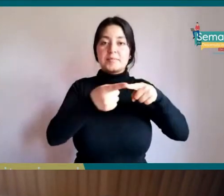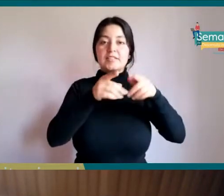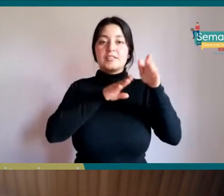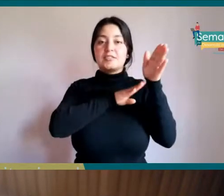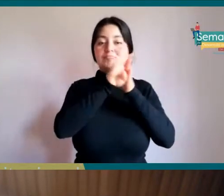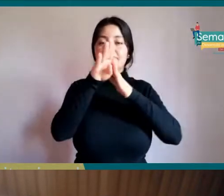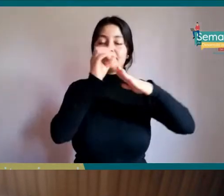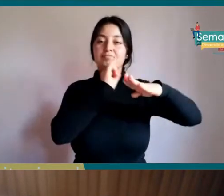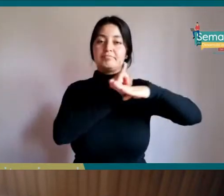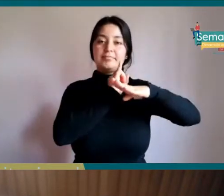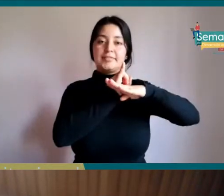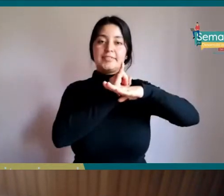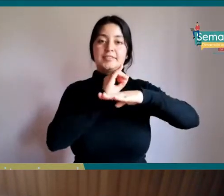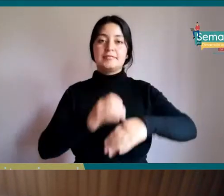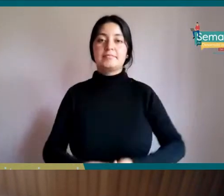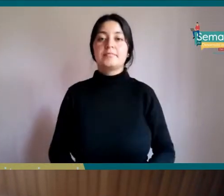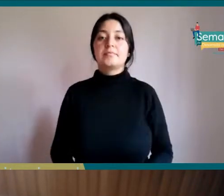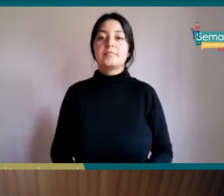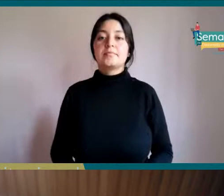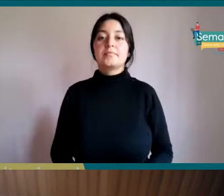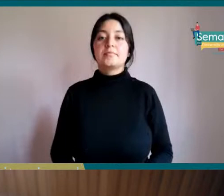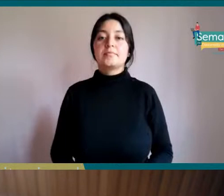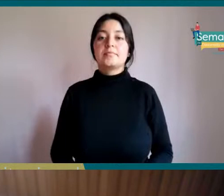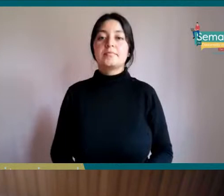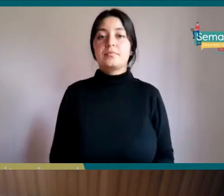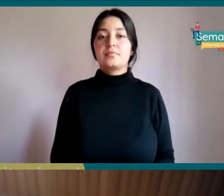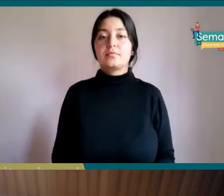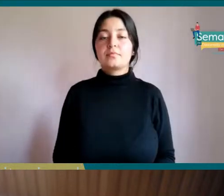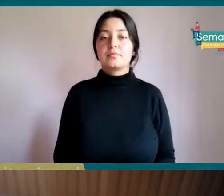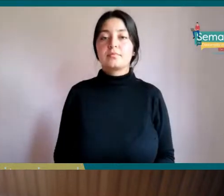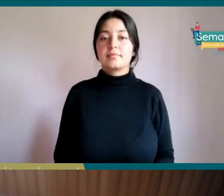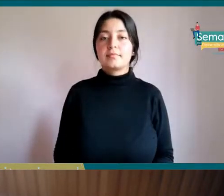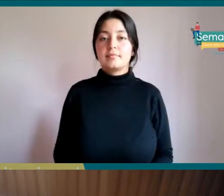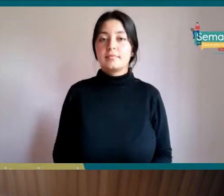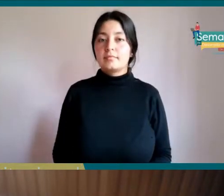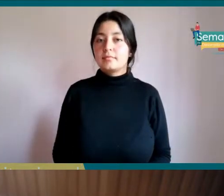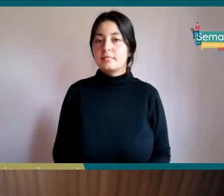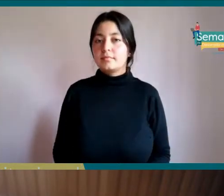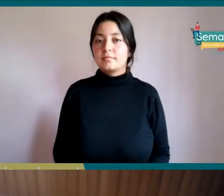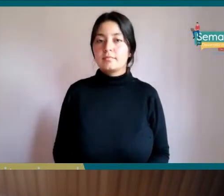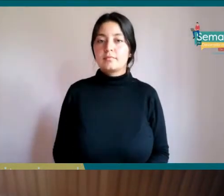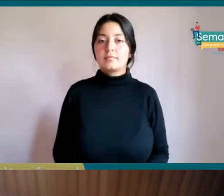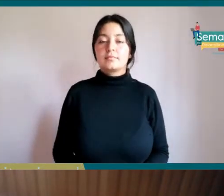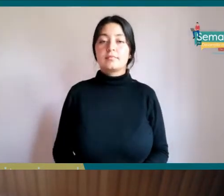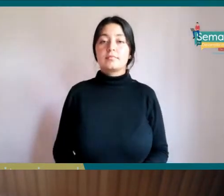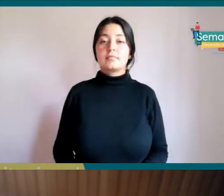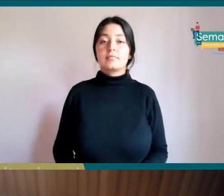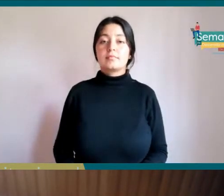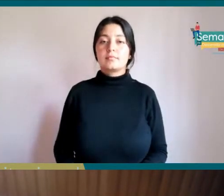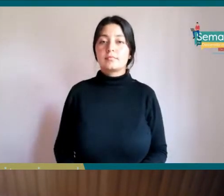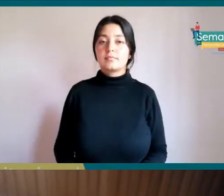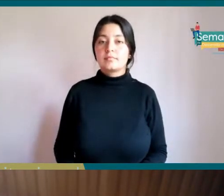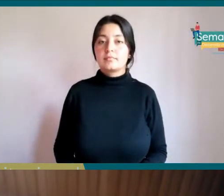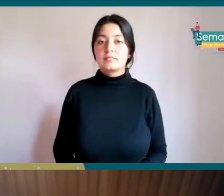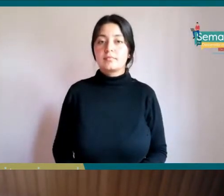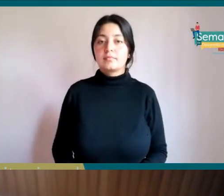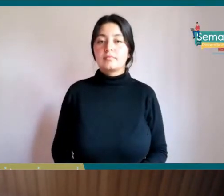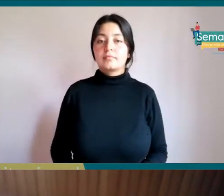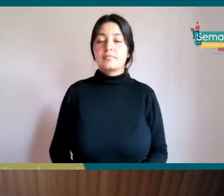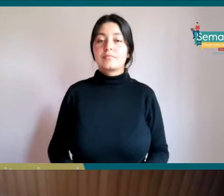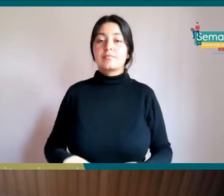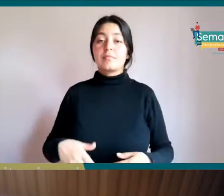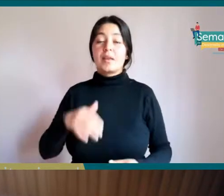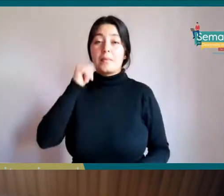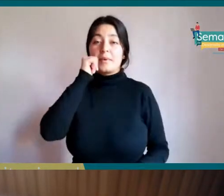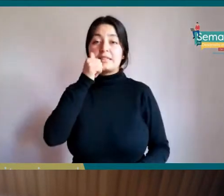desarrollo institucional. Miremos un poco quién es. Igual mañana también tenemos una conferencia por parte de la universidad, entonces